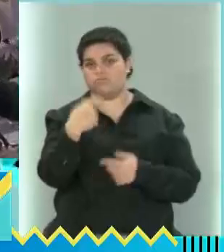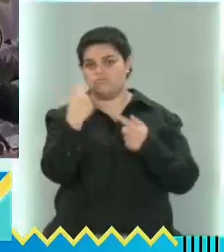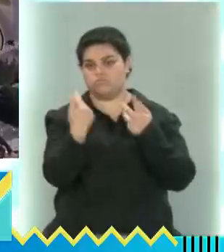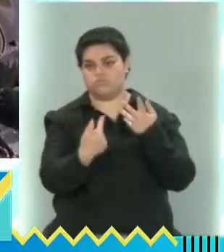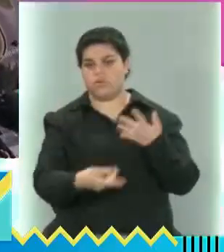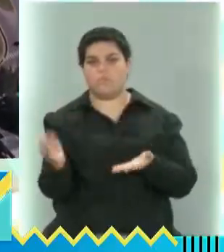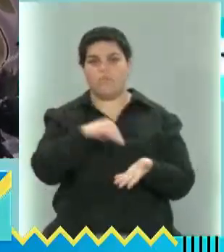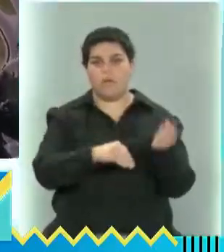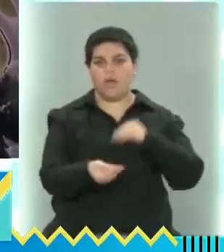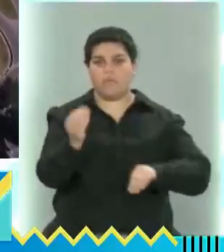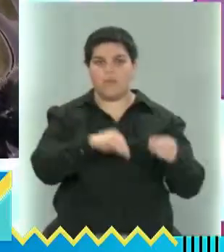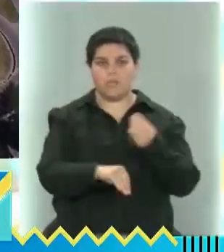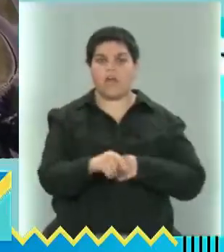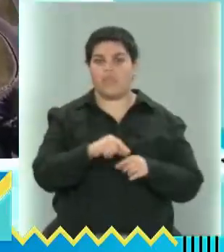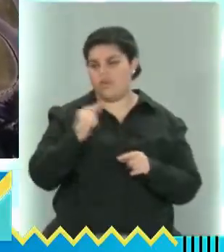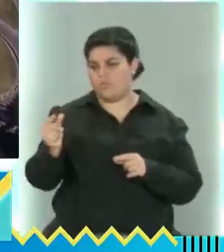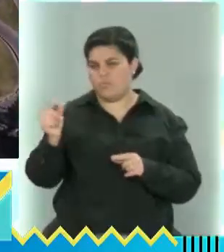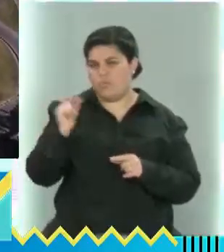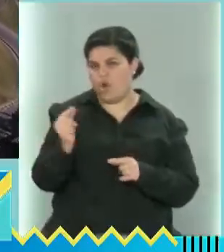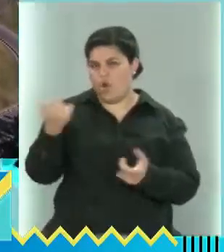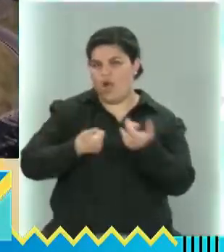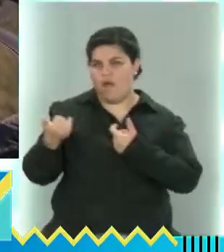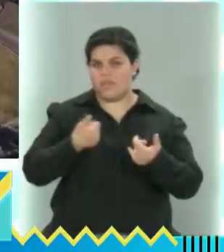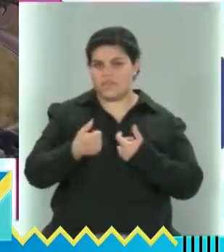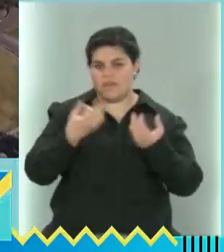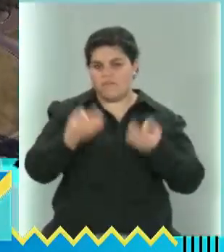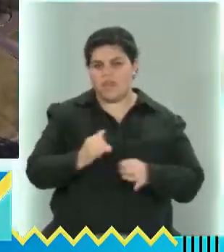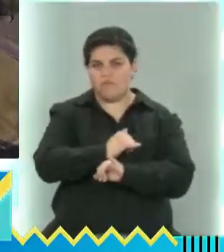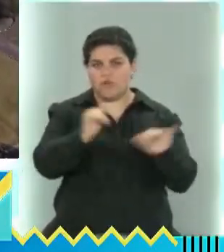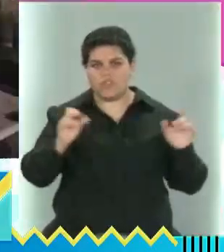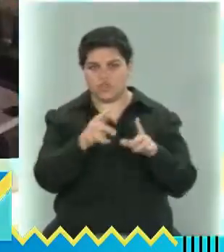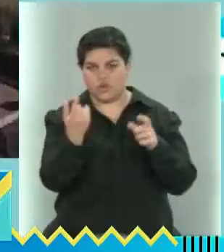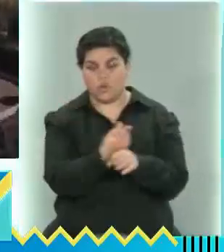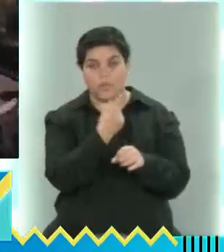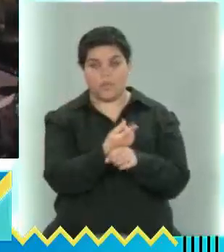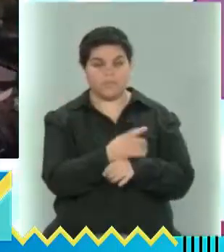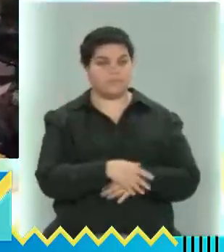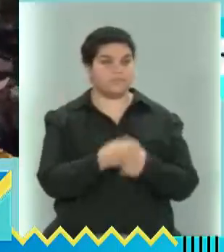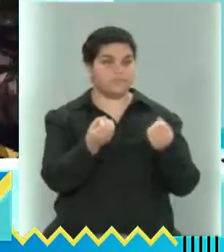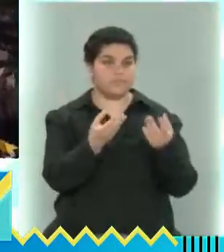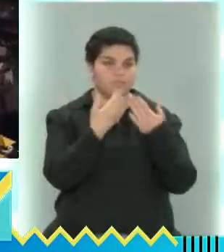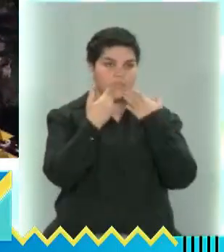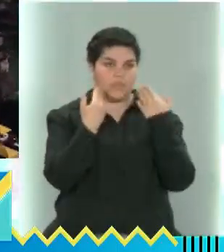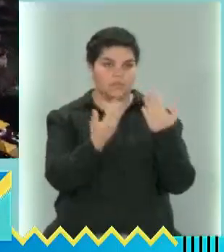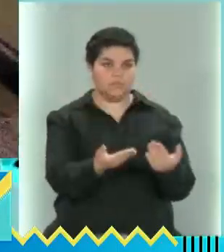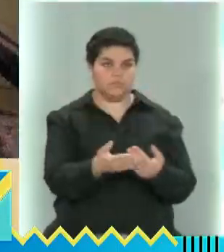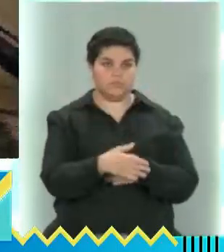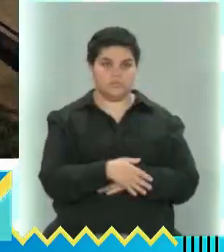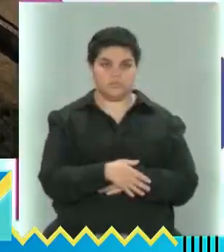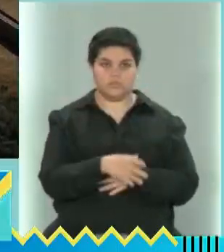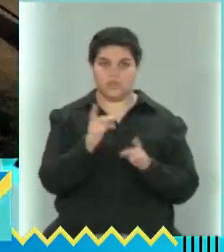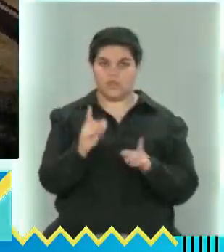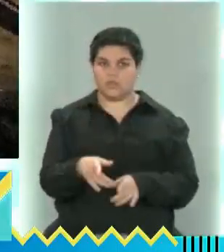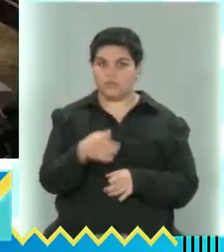la verdad me están llegando recién, así que no podría informar mucho más. Bien, muchas gracias, Francisca. Bueno, preguntarte acerca de